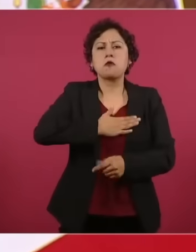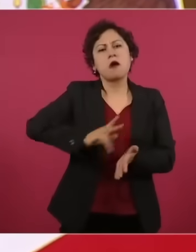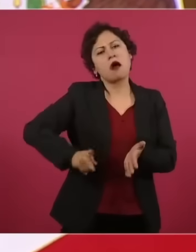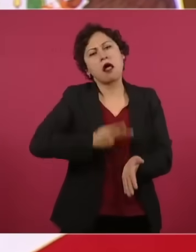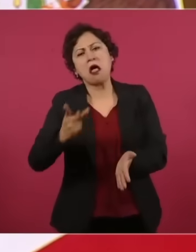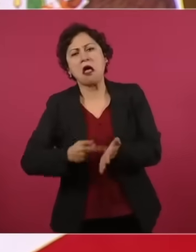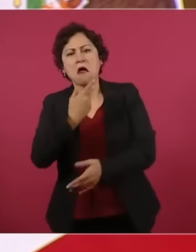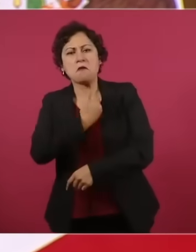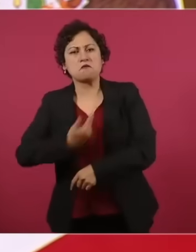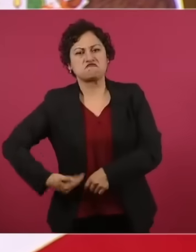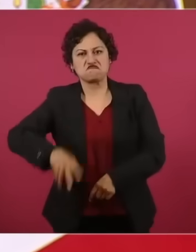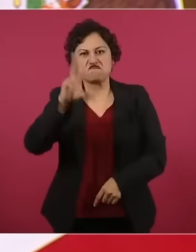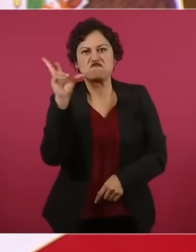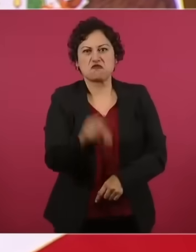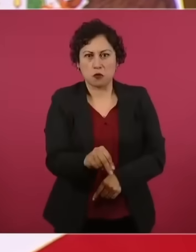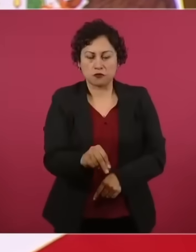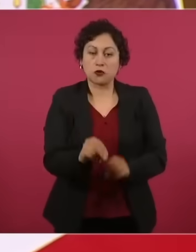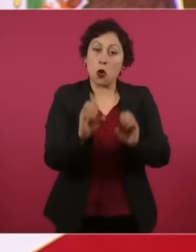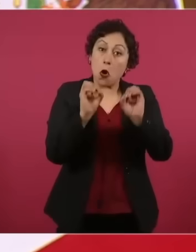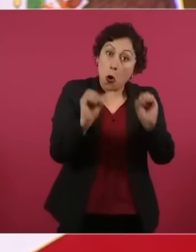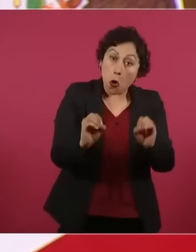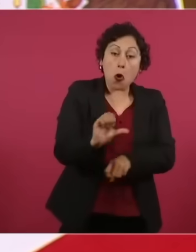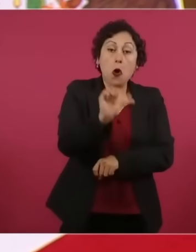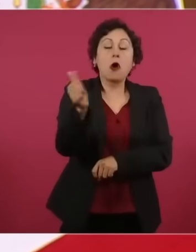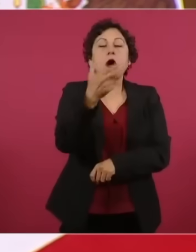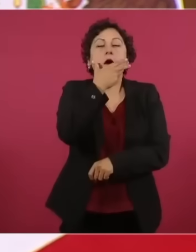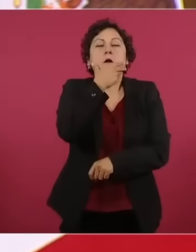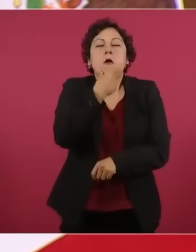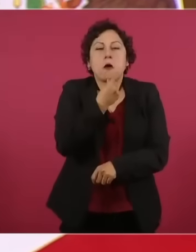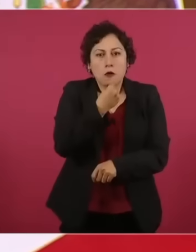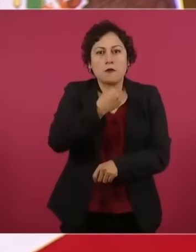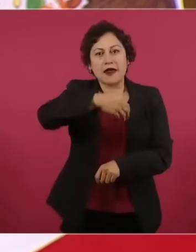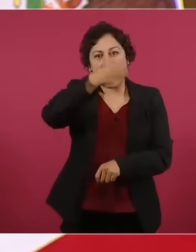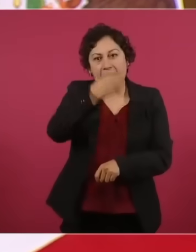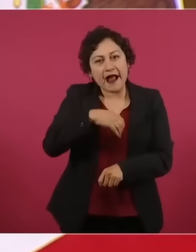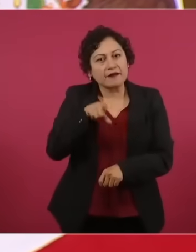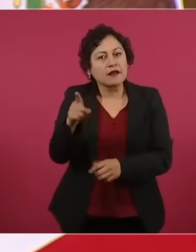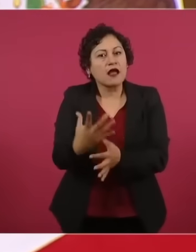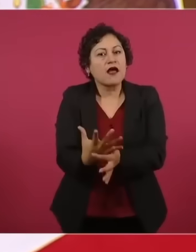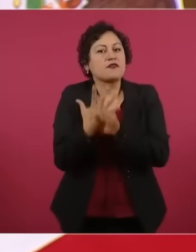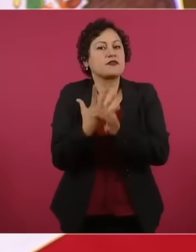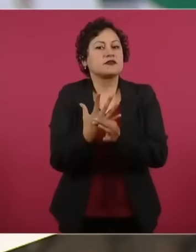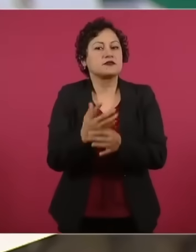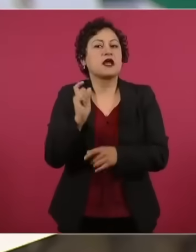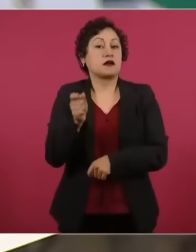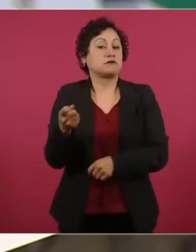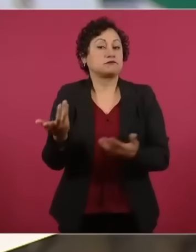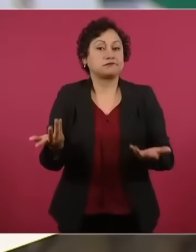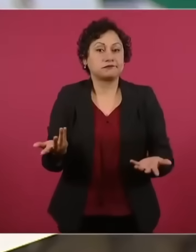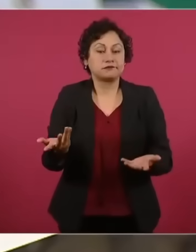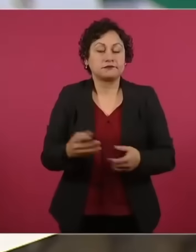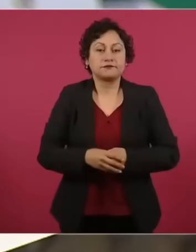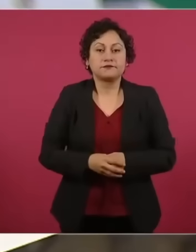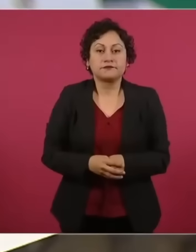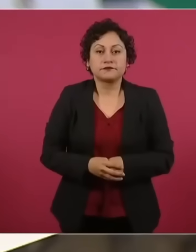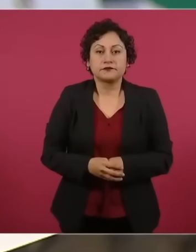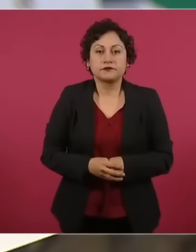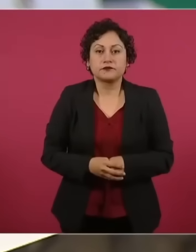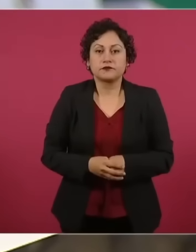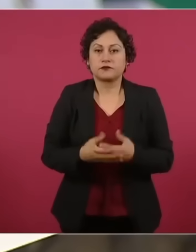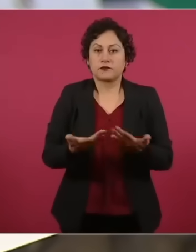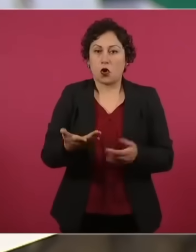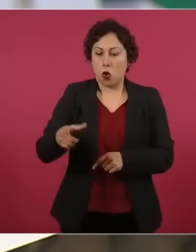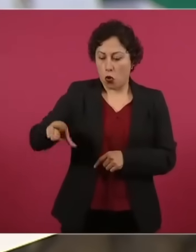sentencia de Lázaro Cárdenas, según la cual gobierno o